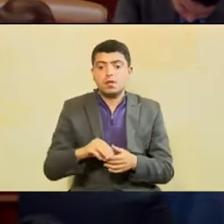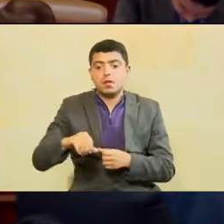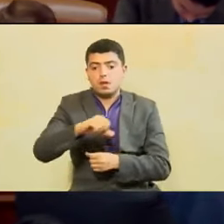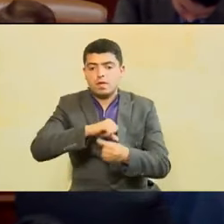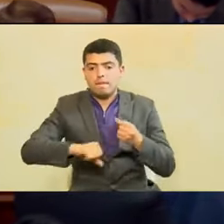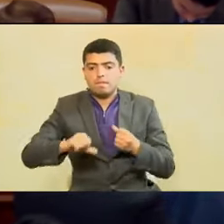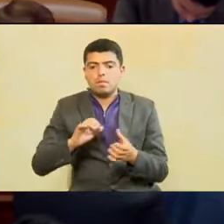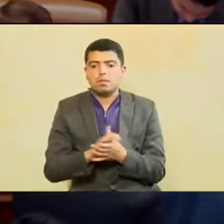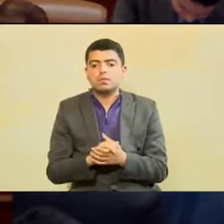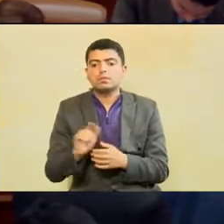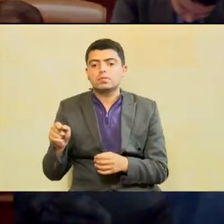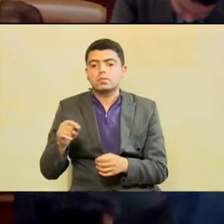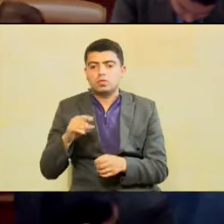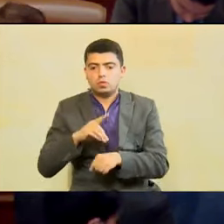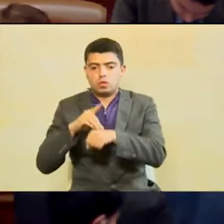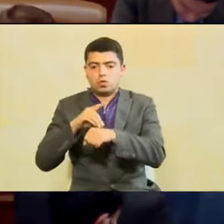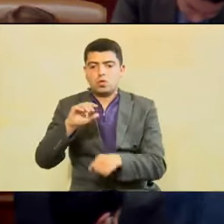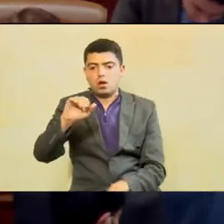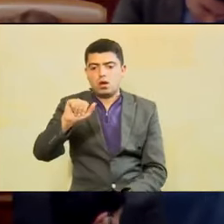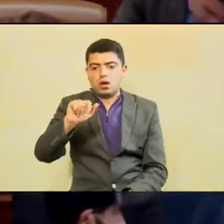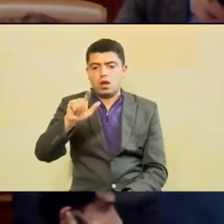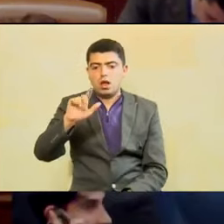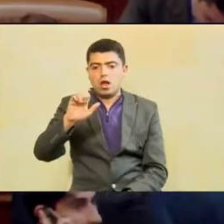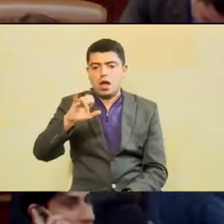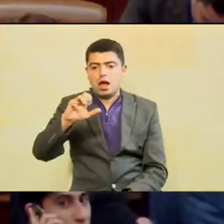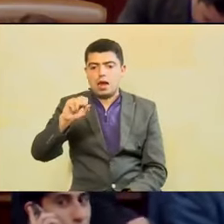doctor Alejandro Carlos